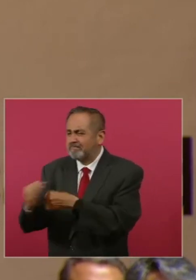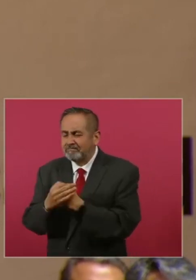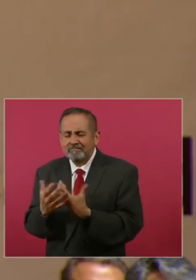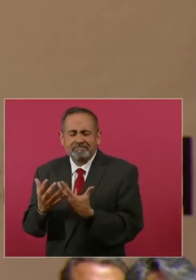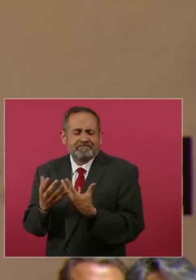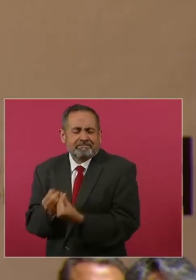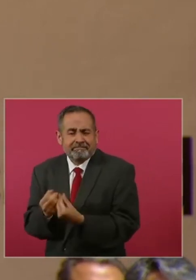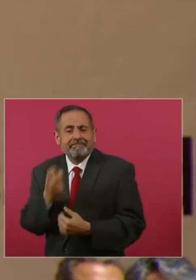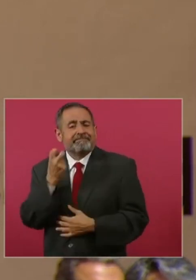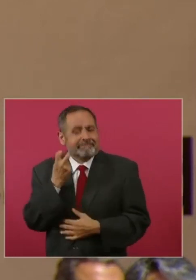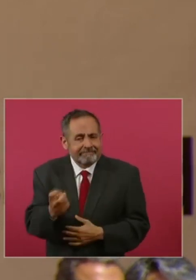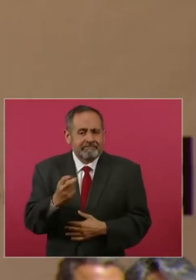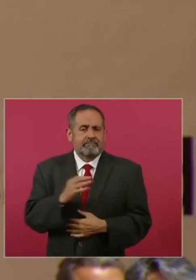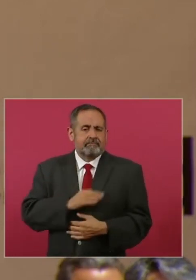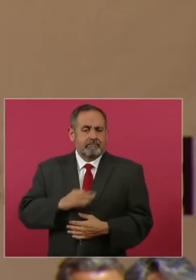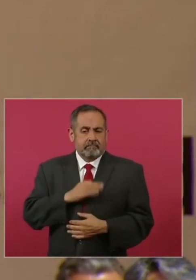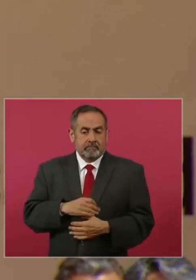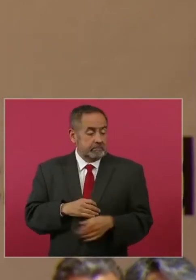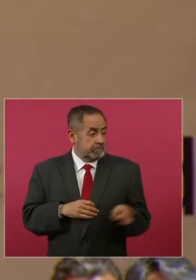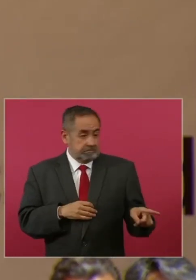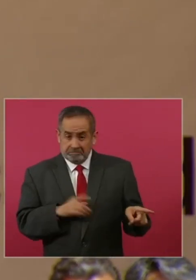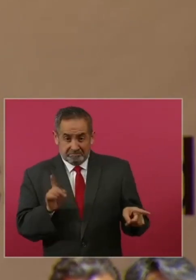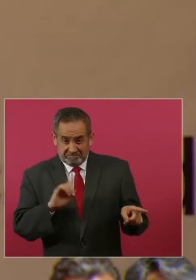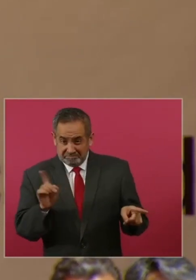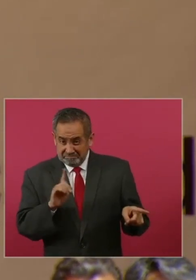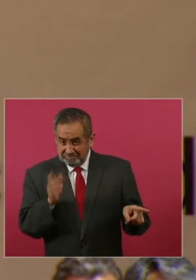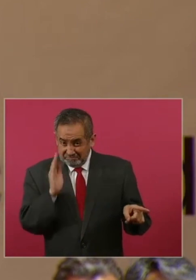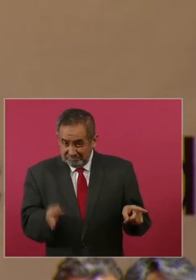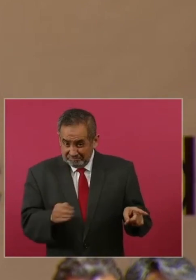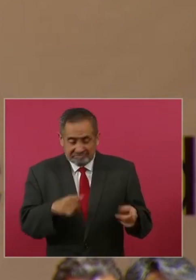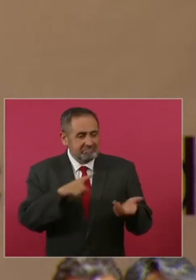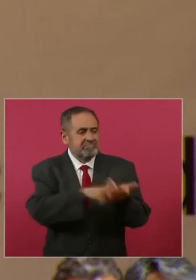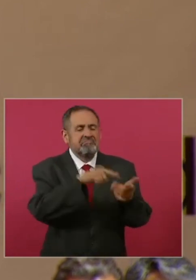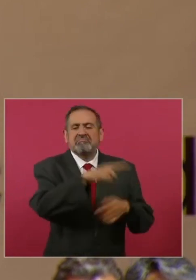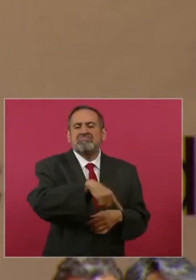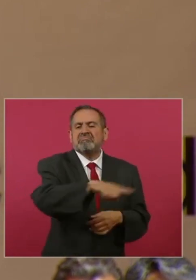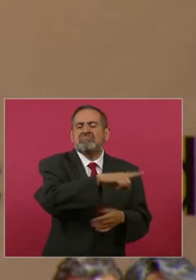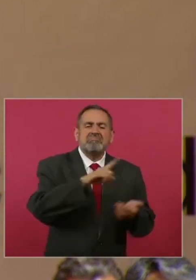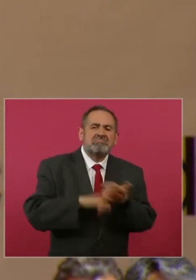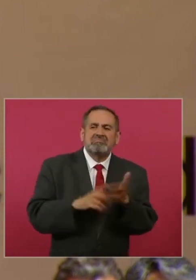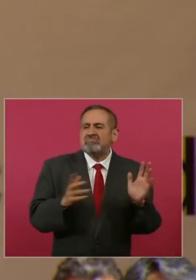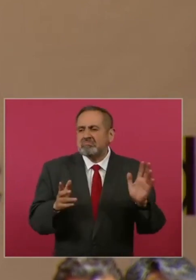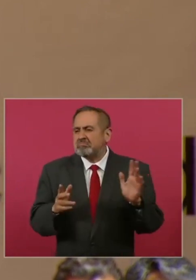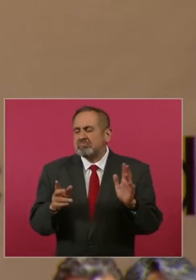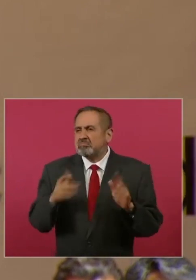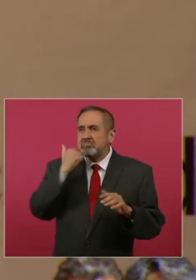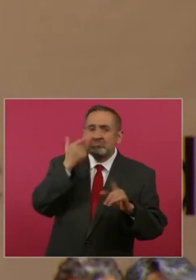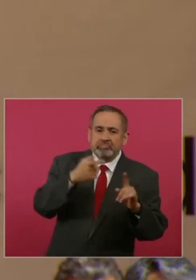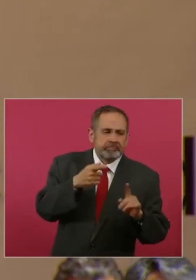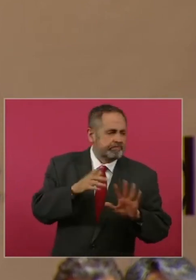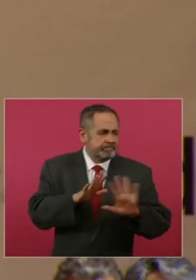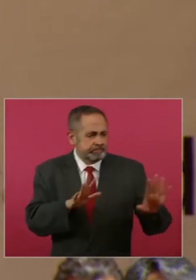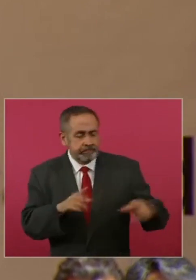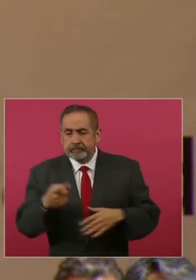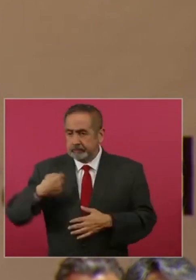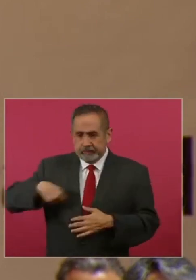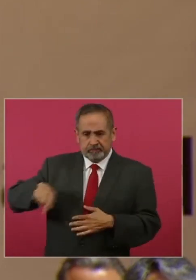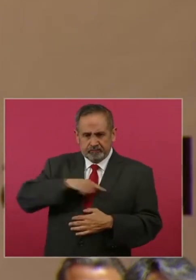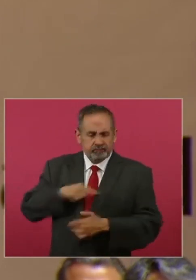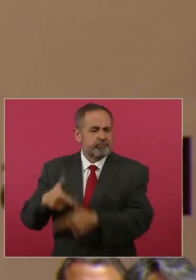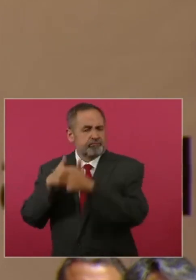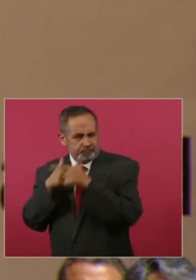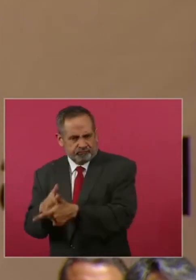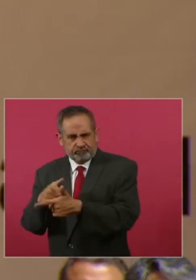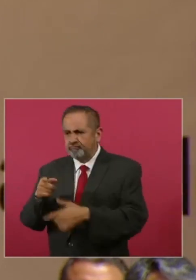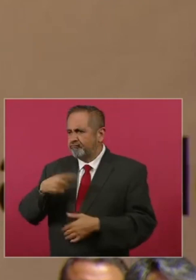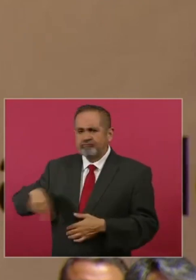ellos no acepten y practiquen estos preceptos while they don't y nosotros these precepts, los mantengamos